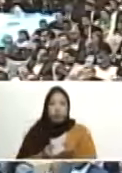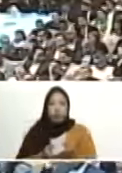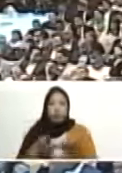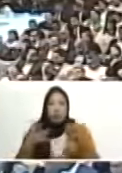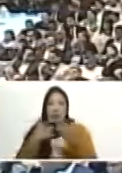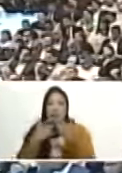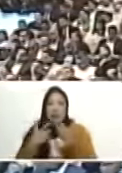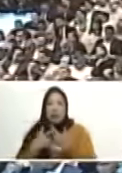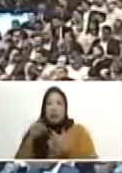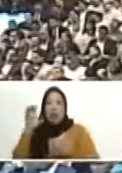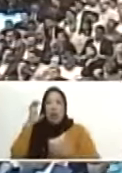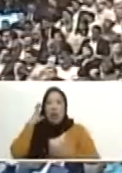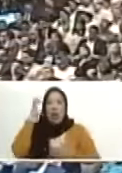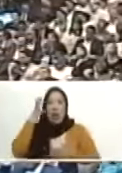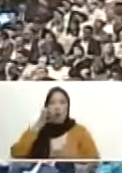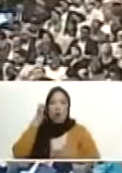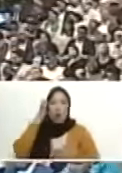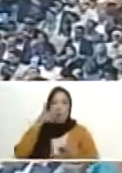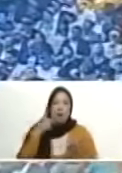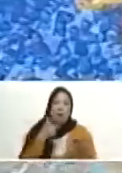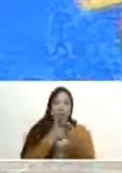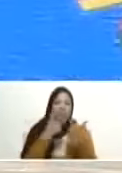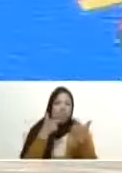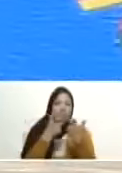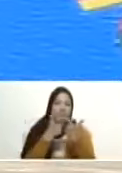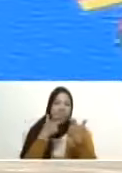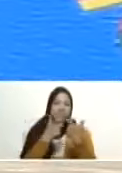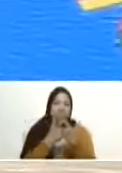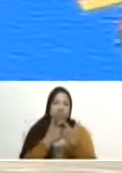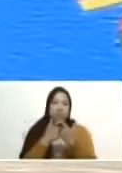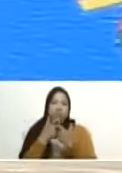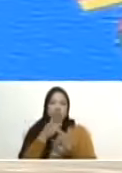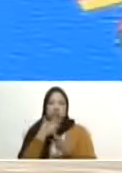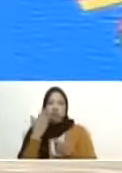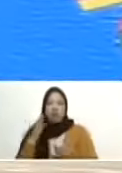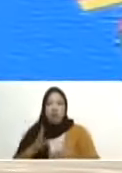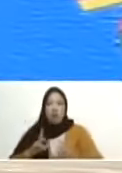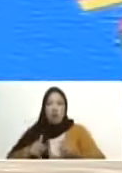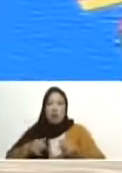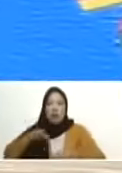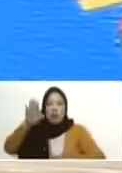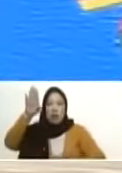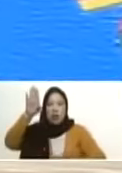los conflictos, el surgimiento del nazismo,